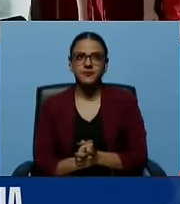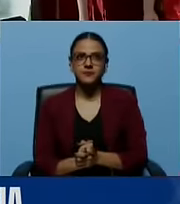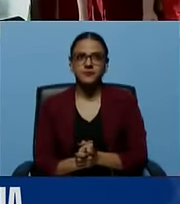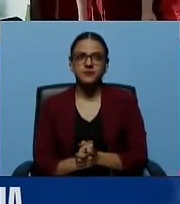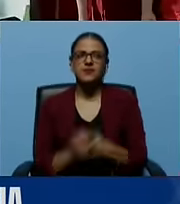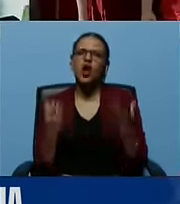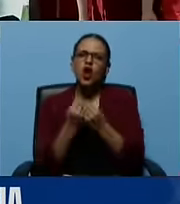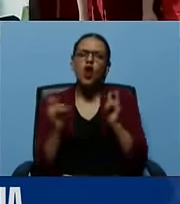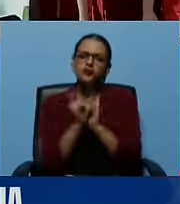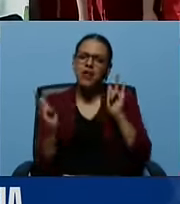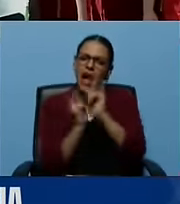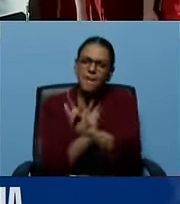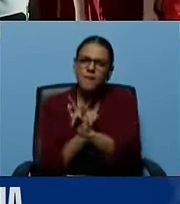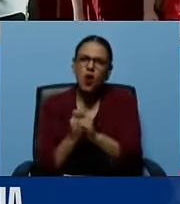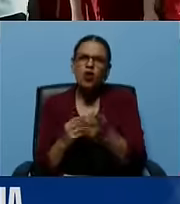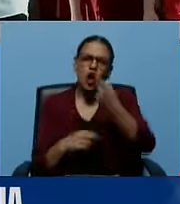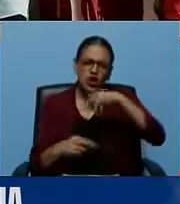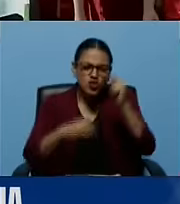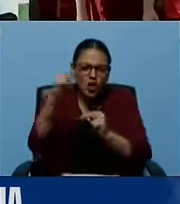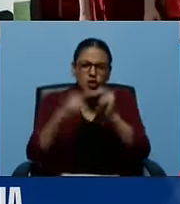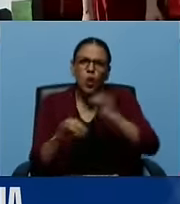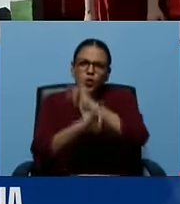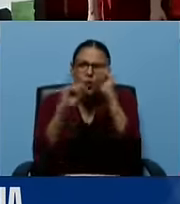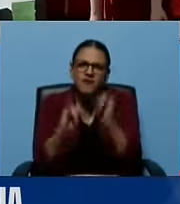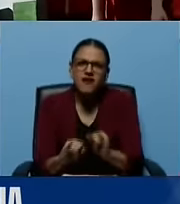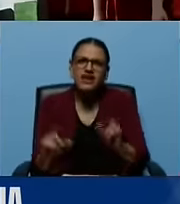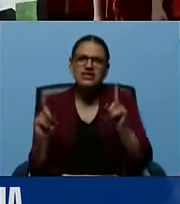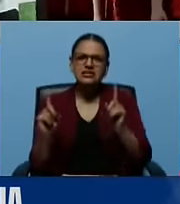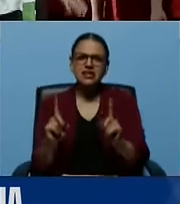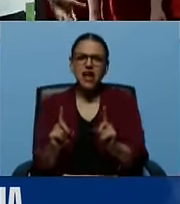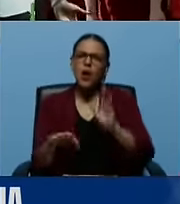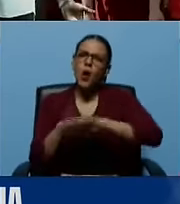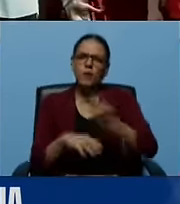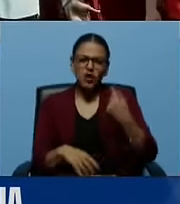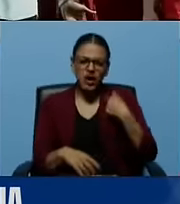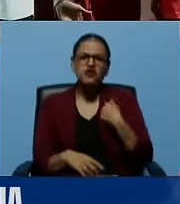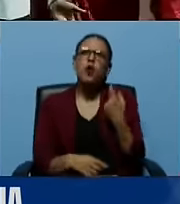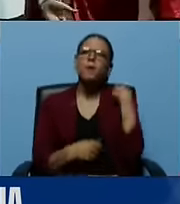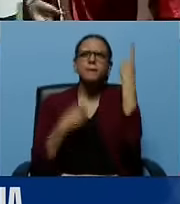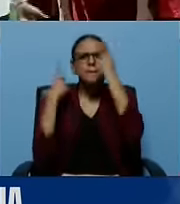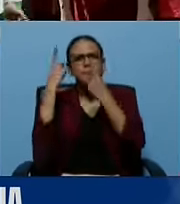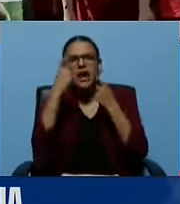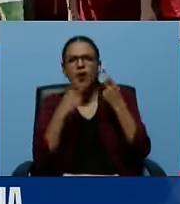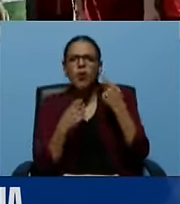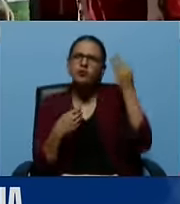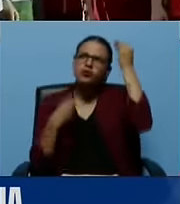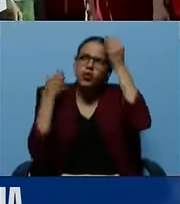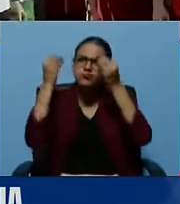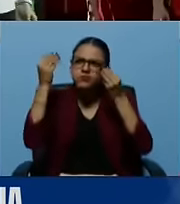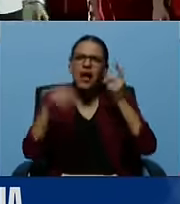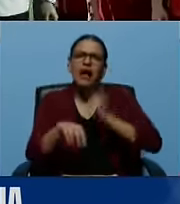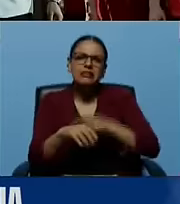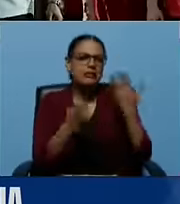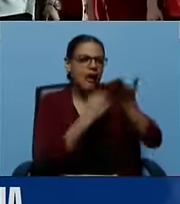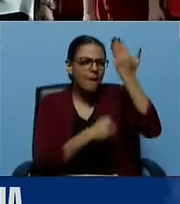Con amor, construir la felicidad. Porque yo me vengo preguntando públicamente hace tiempo ya.